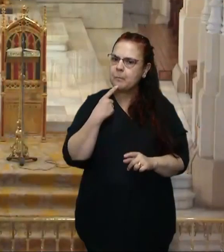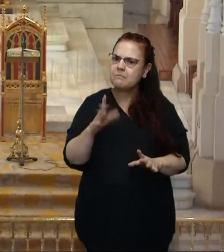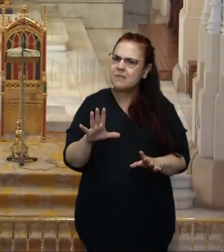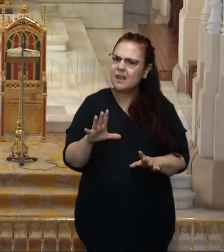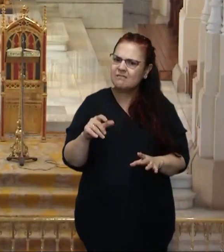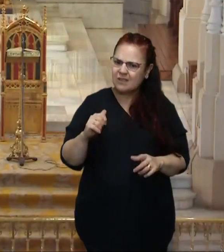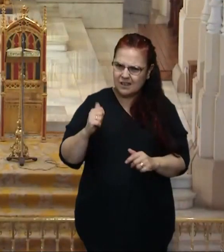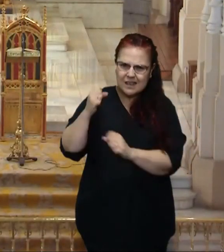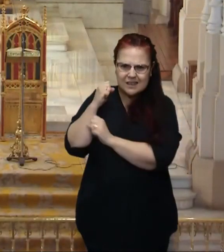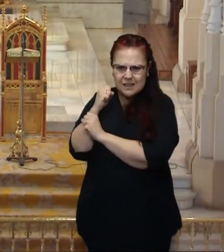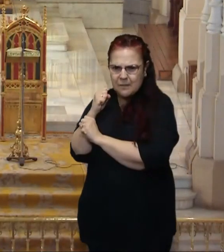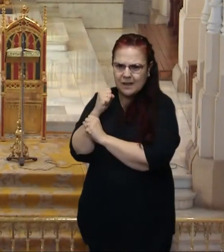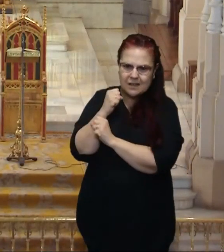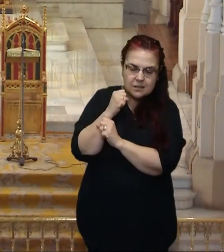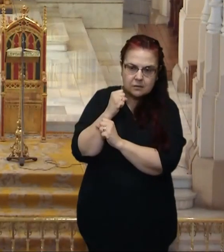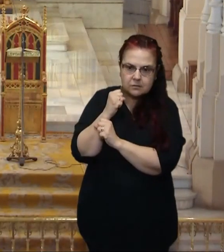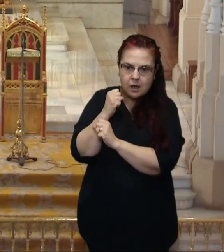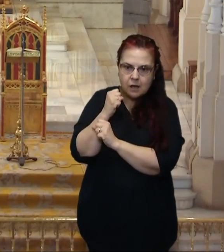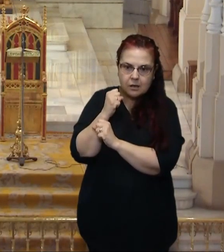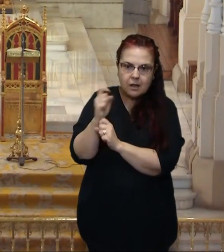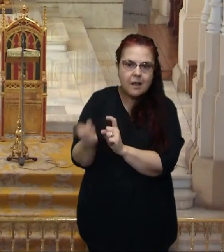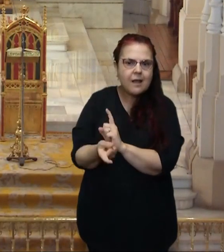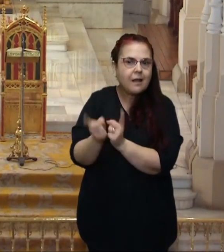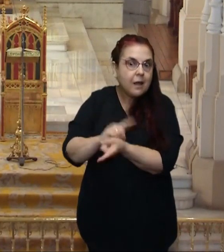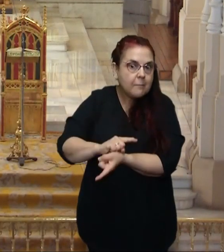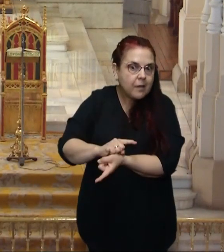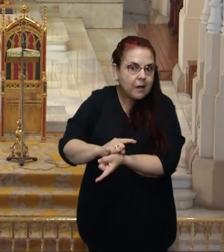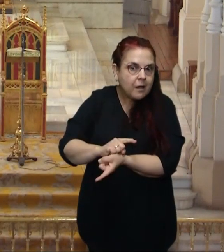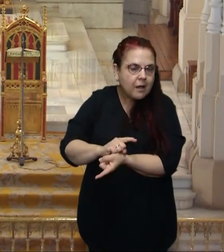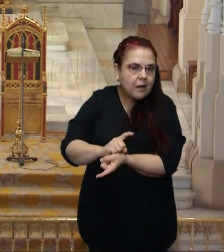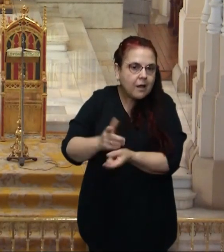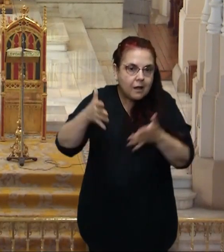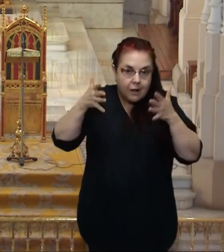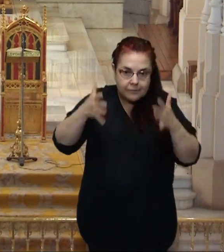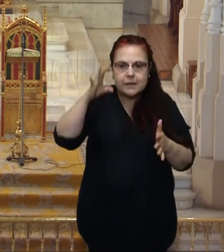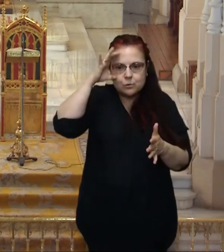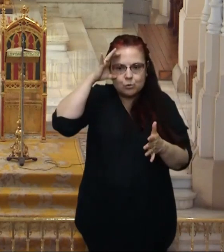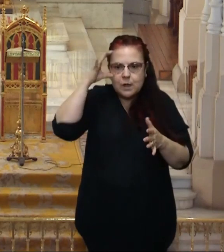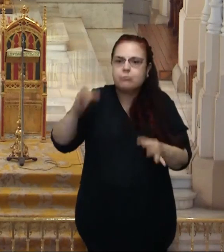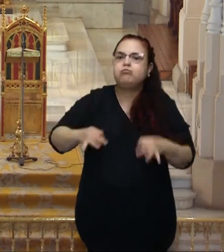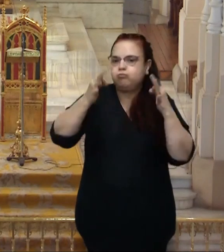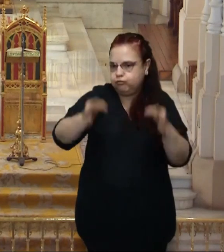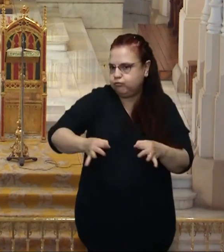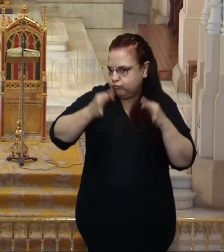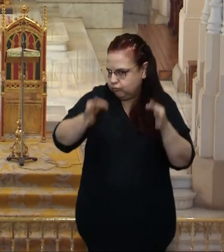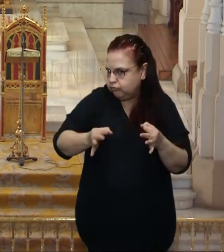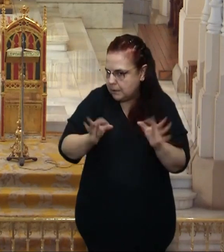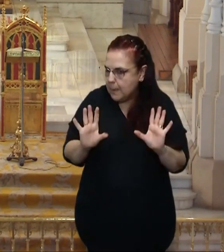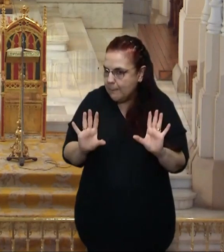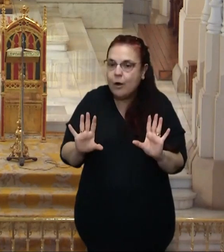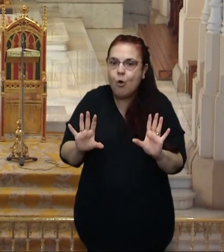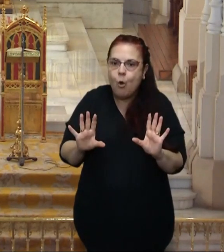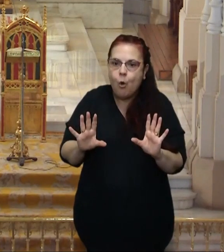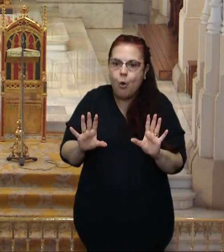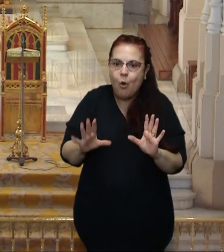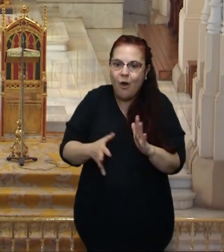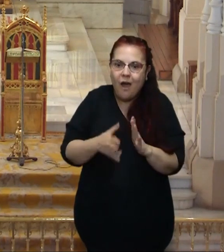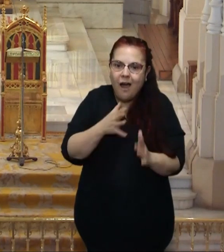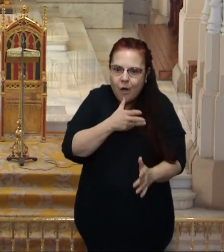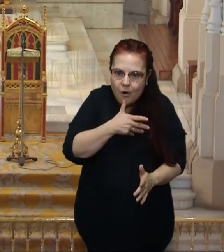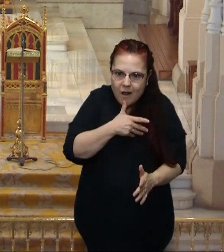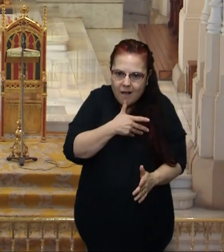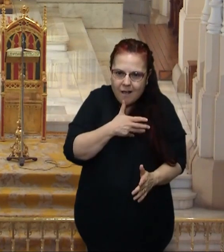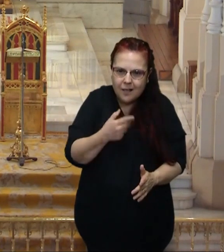Santa y cambiamos la clave. Seguimos escuchando, claro, pero ahora viene mirad,